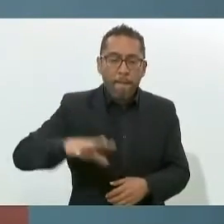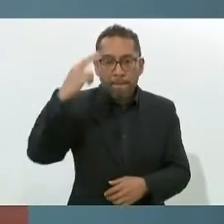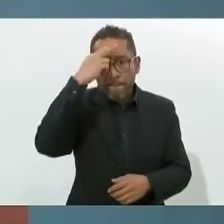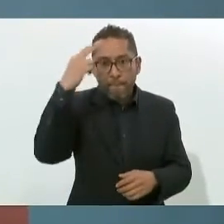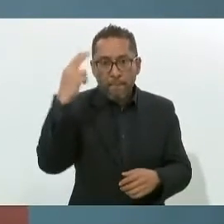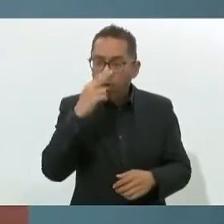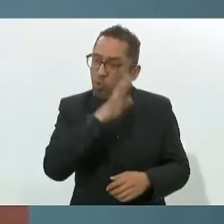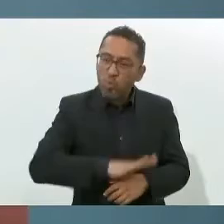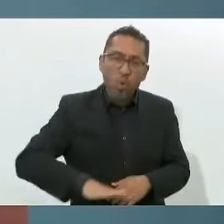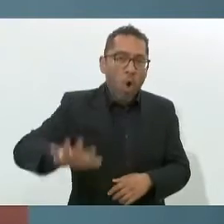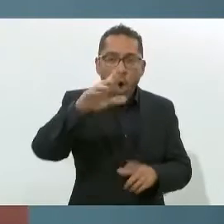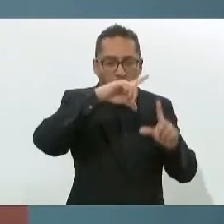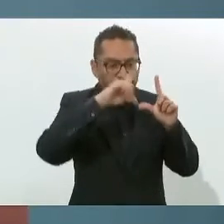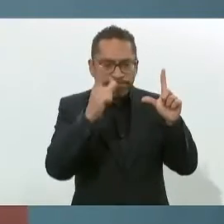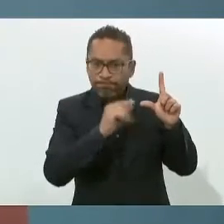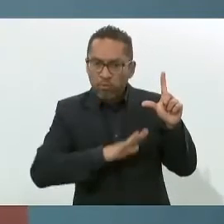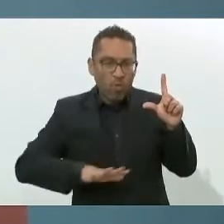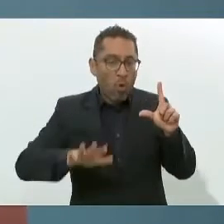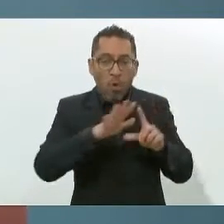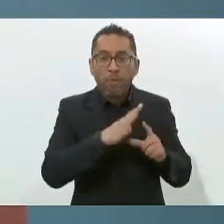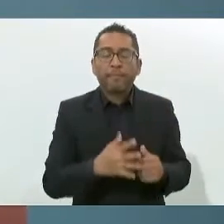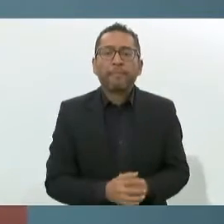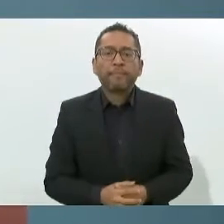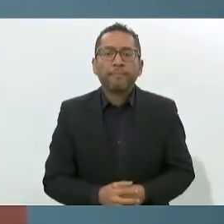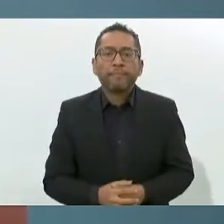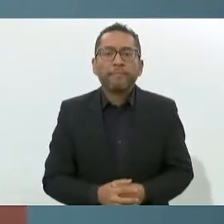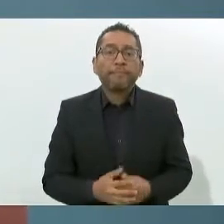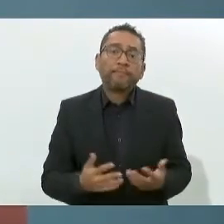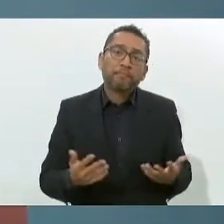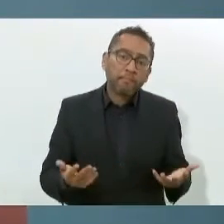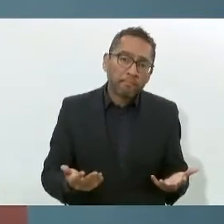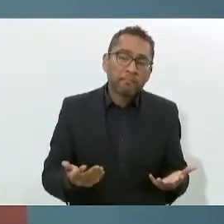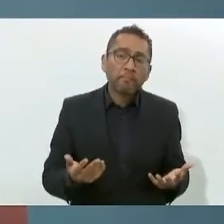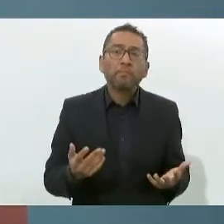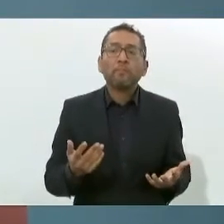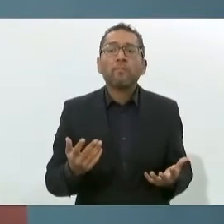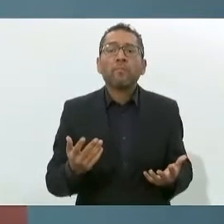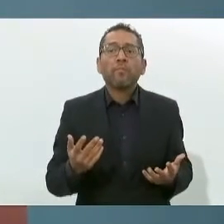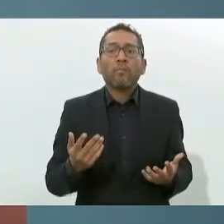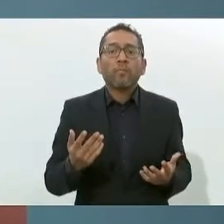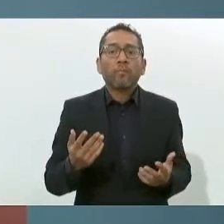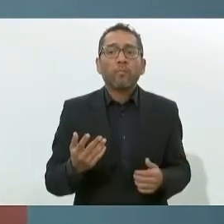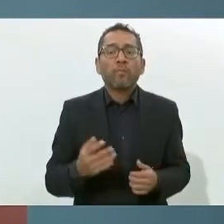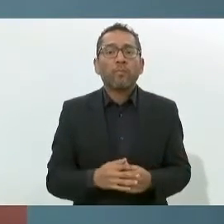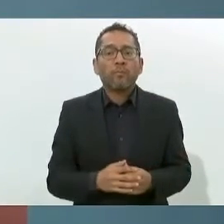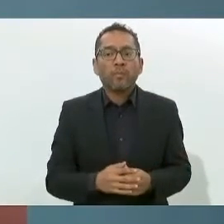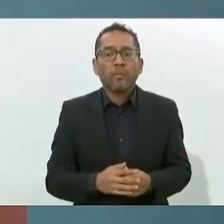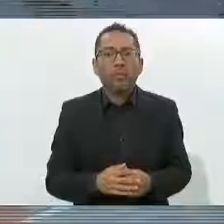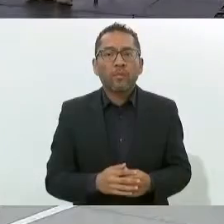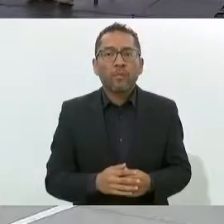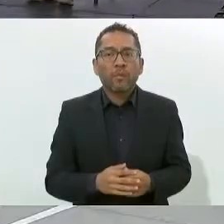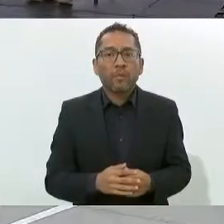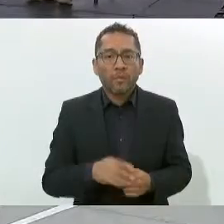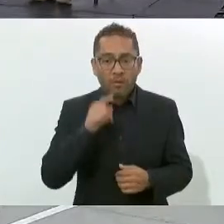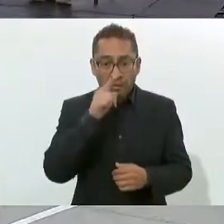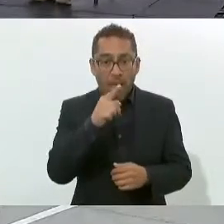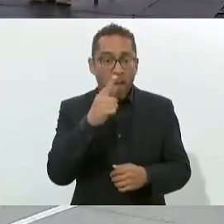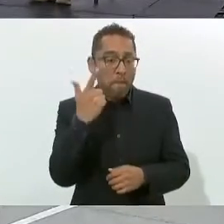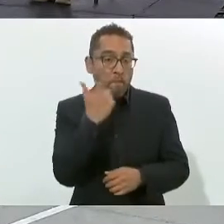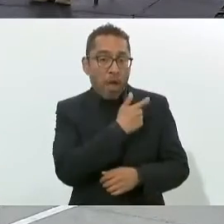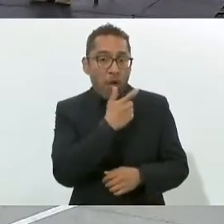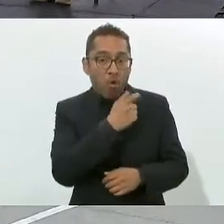país. Y no se va a concentrar la